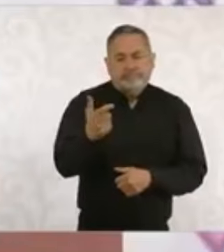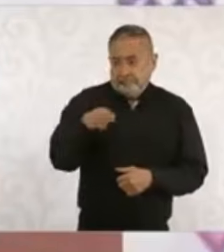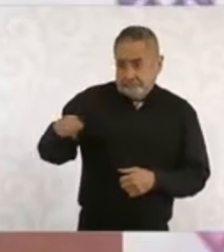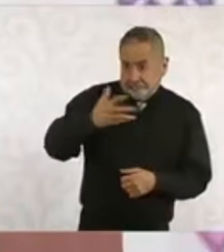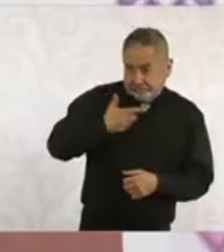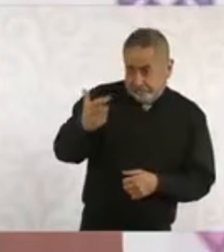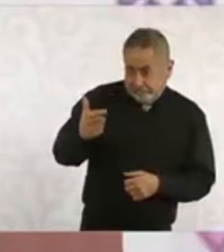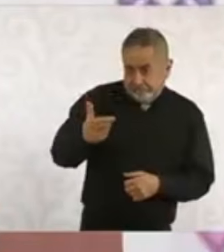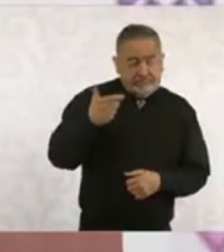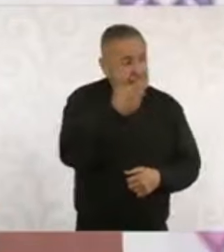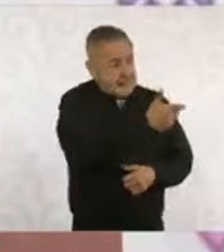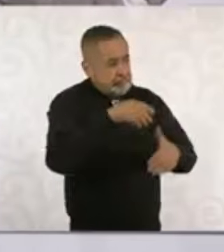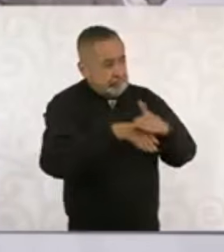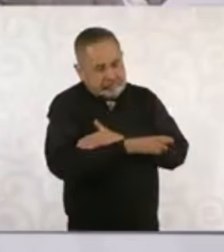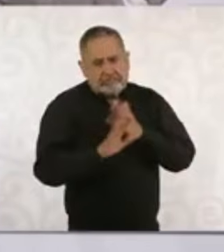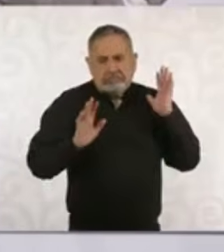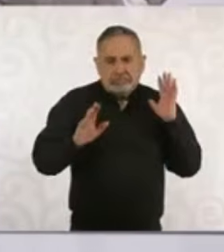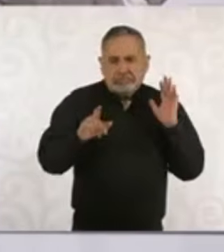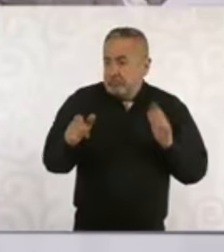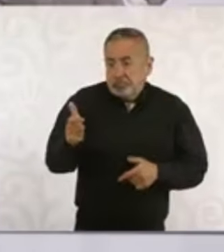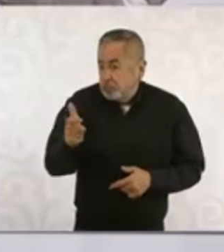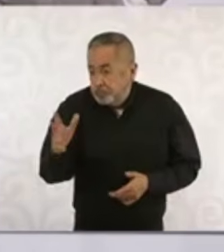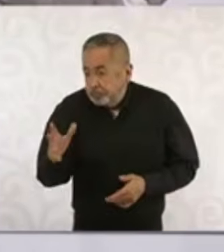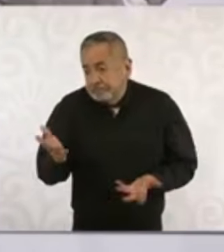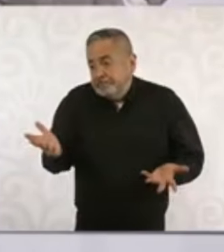Entonces convierten derechos en mercancías